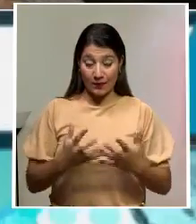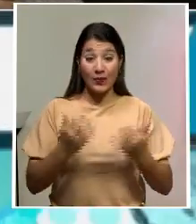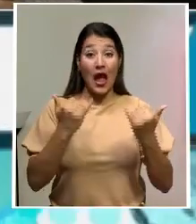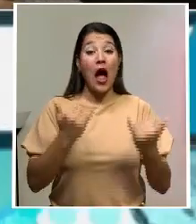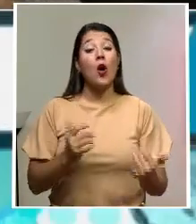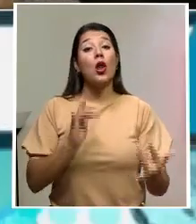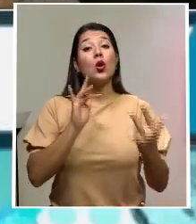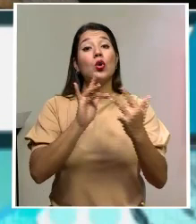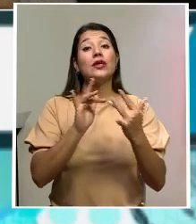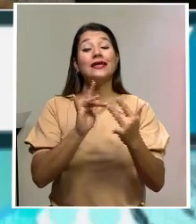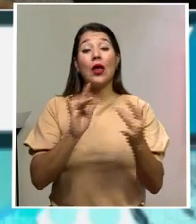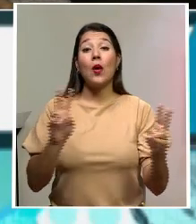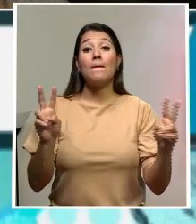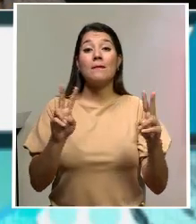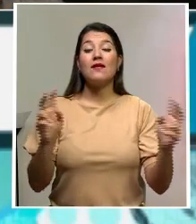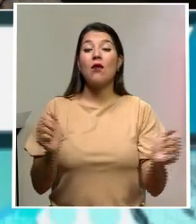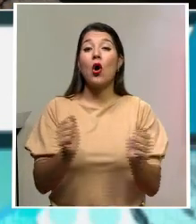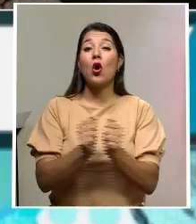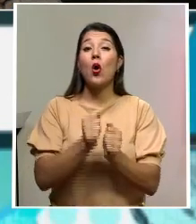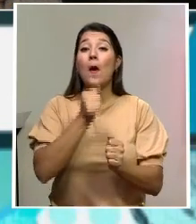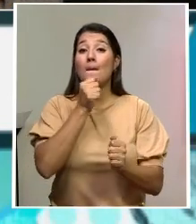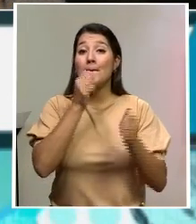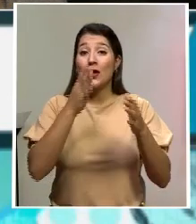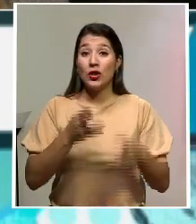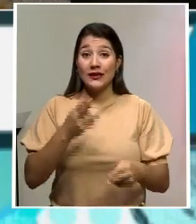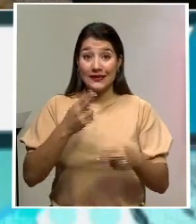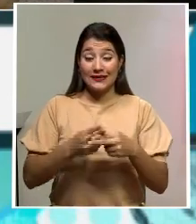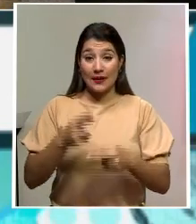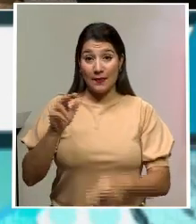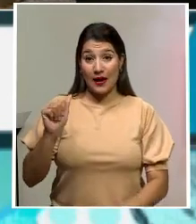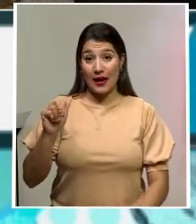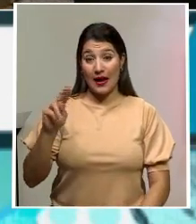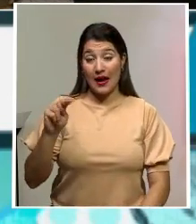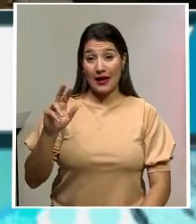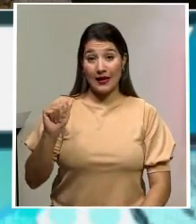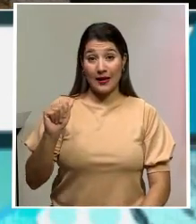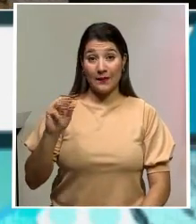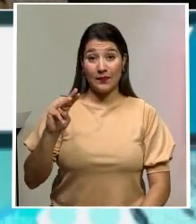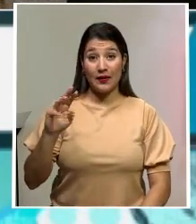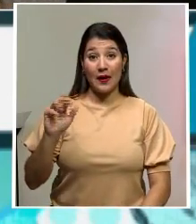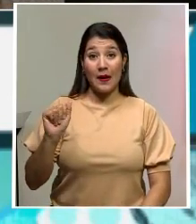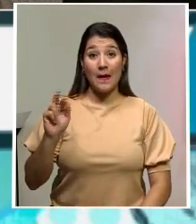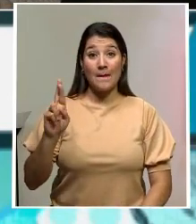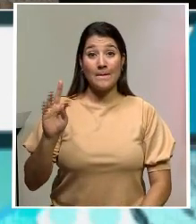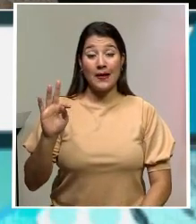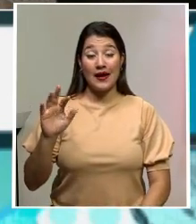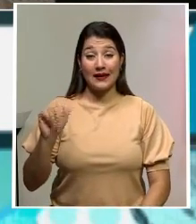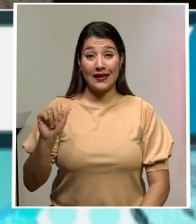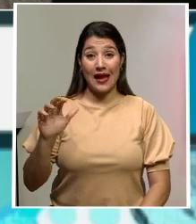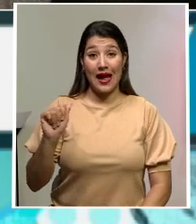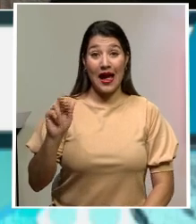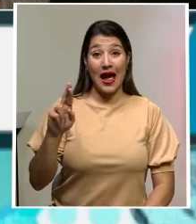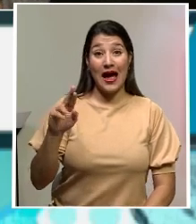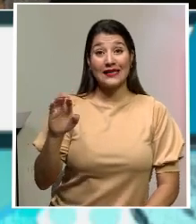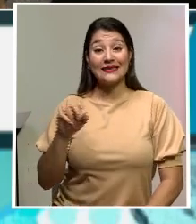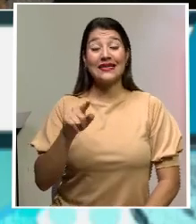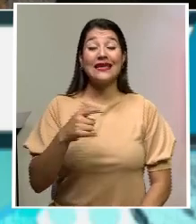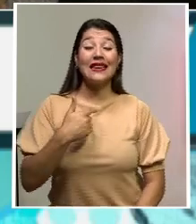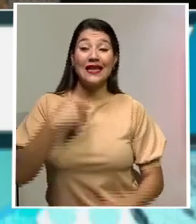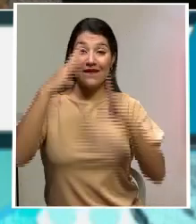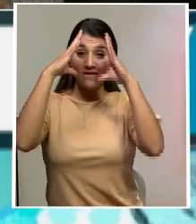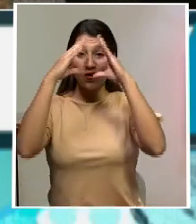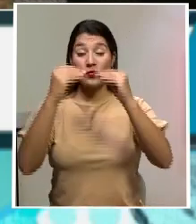ahora a un pase en vivo con la periodista Ana Marta Arce, quien nos amplía el tema. Buenas noches, Ana